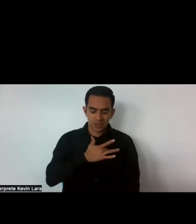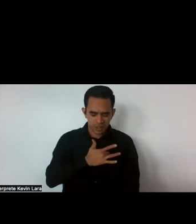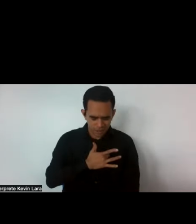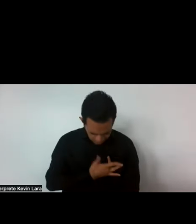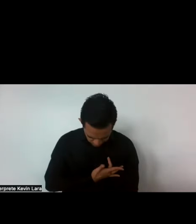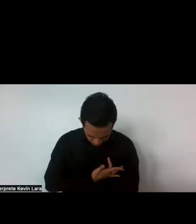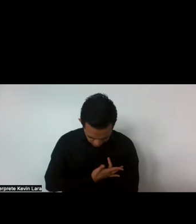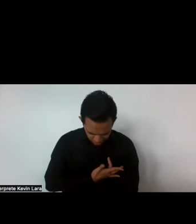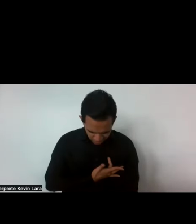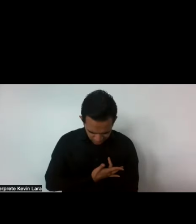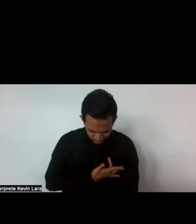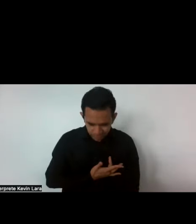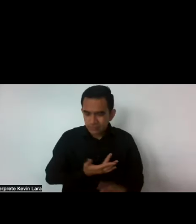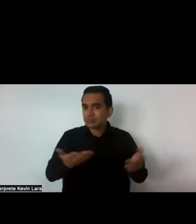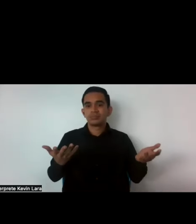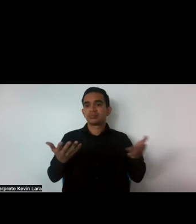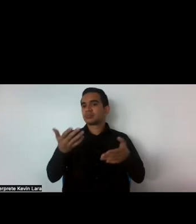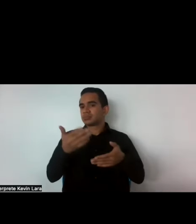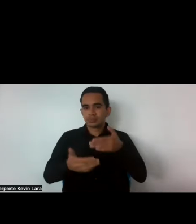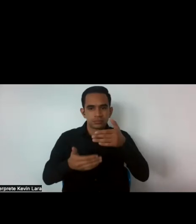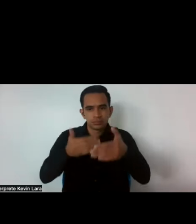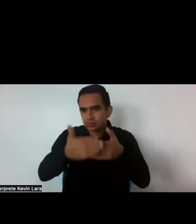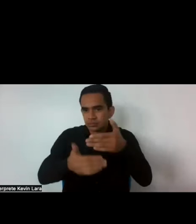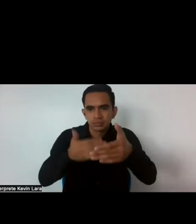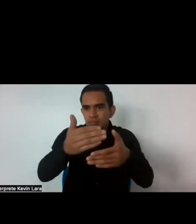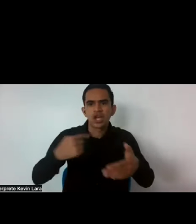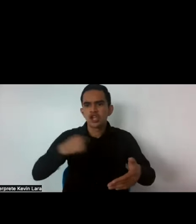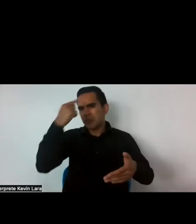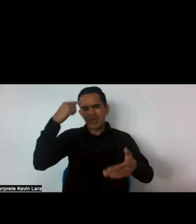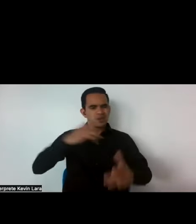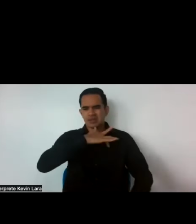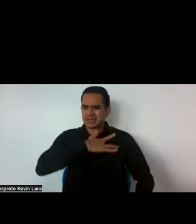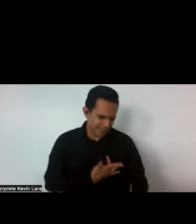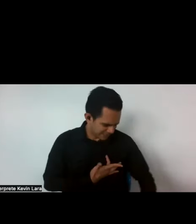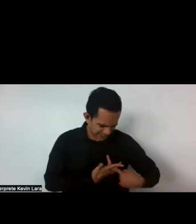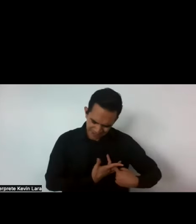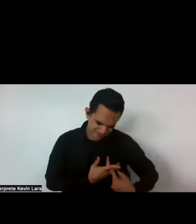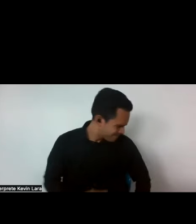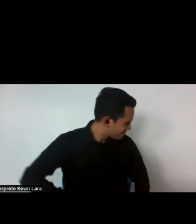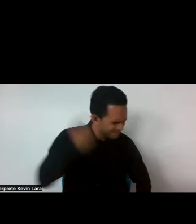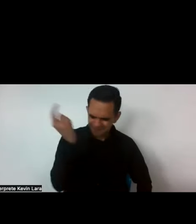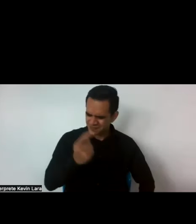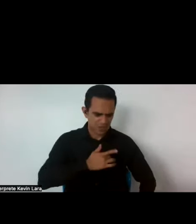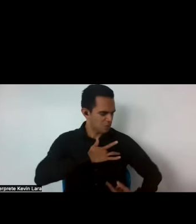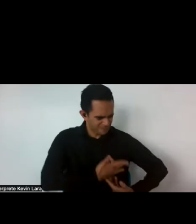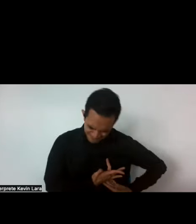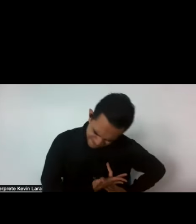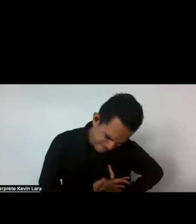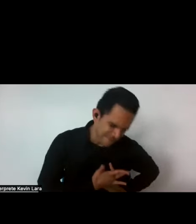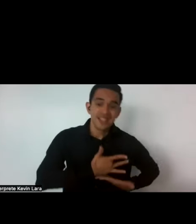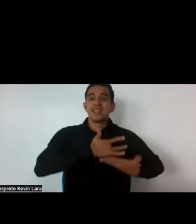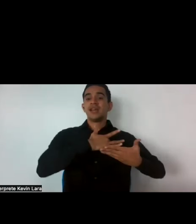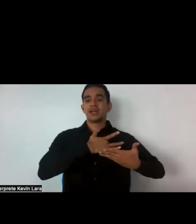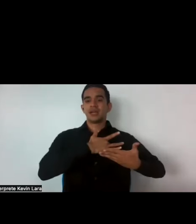tiene un proceso. Muchas veces digo, yo tengo que salir rápidamente de esta tristeza. Y estoy intentando salir